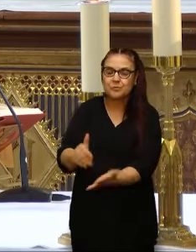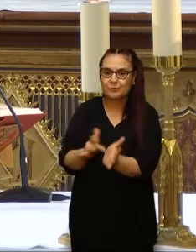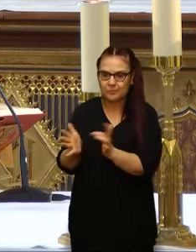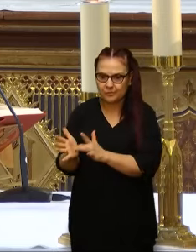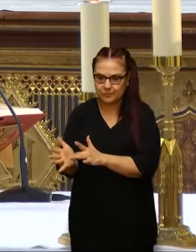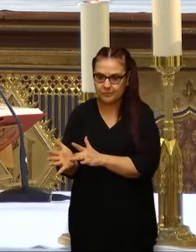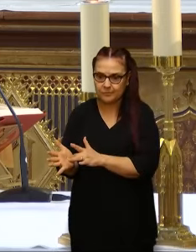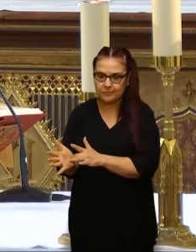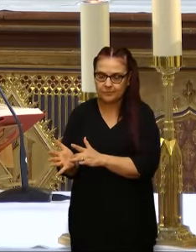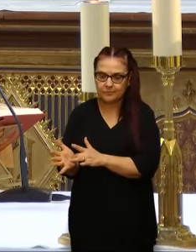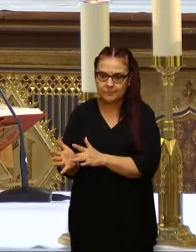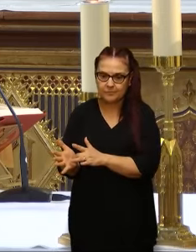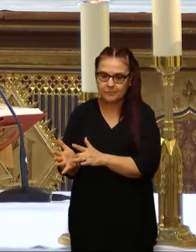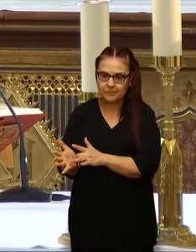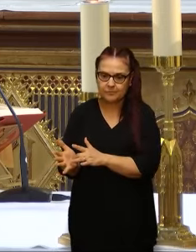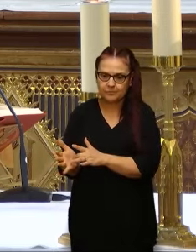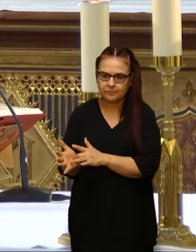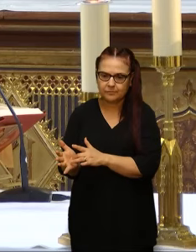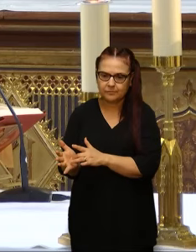de Cristo.